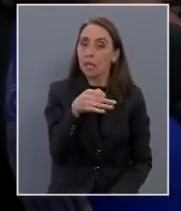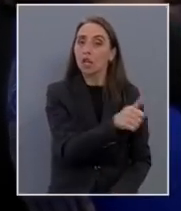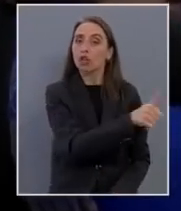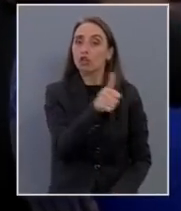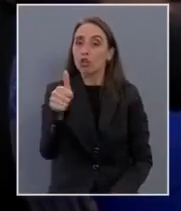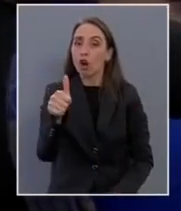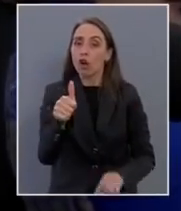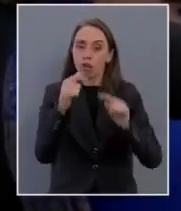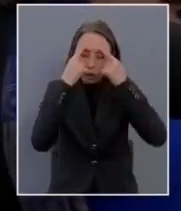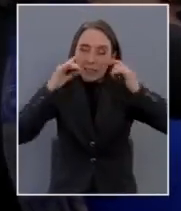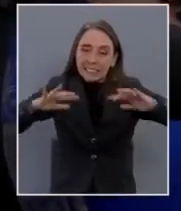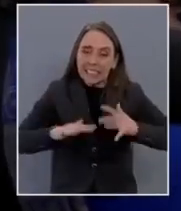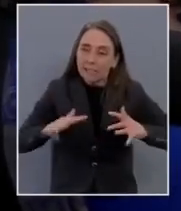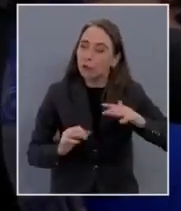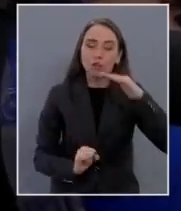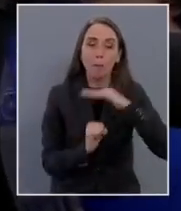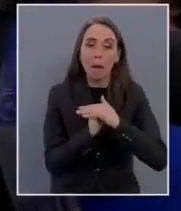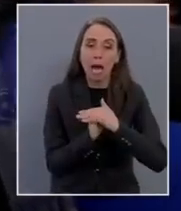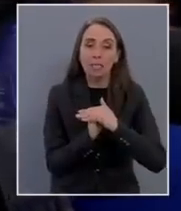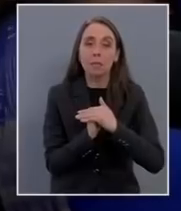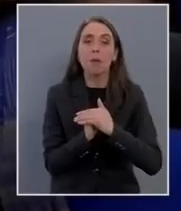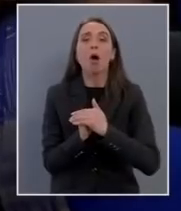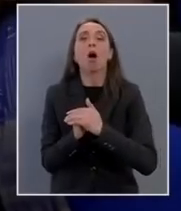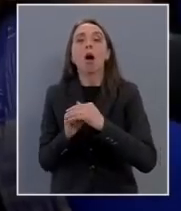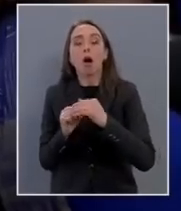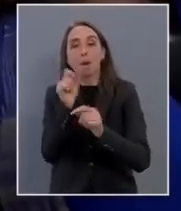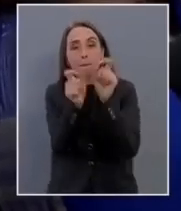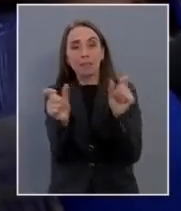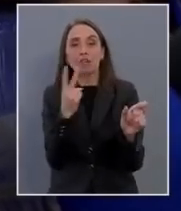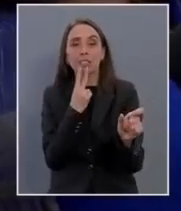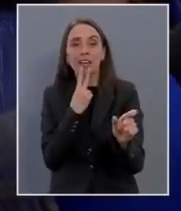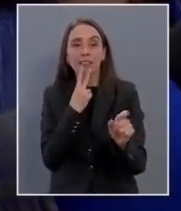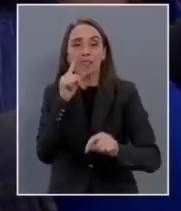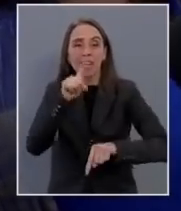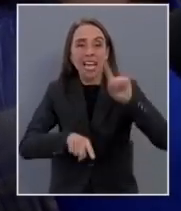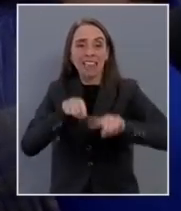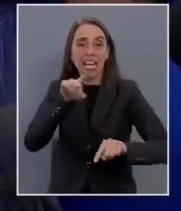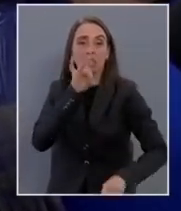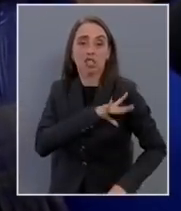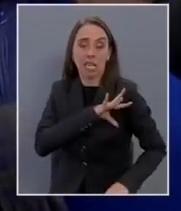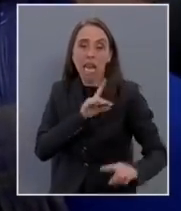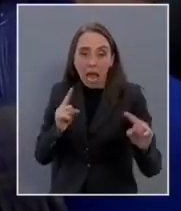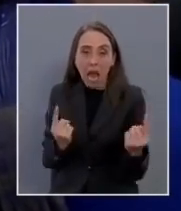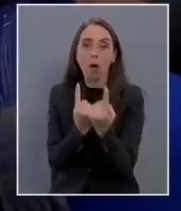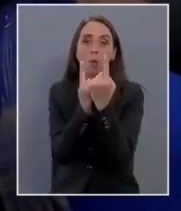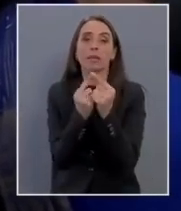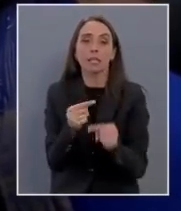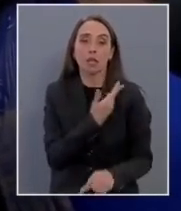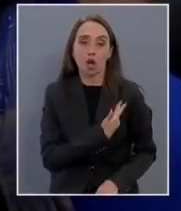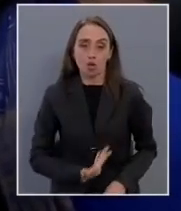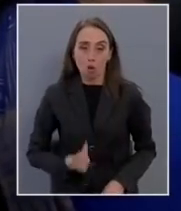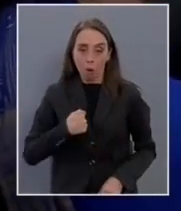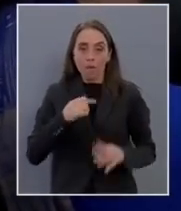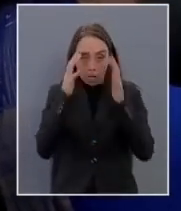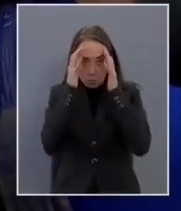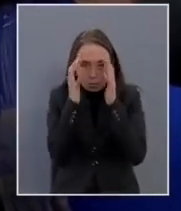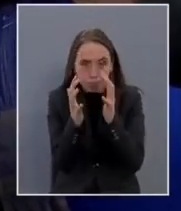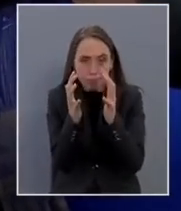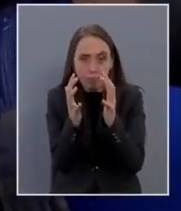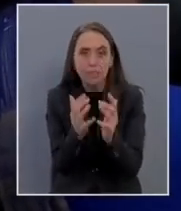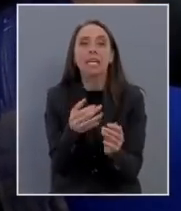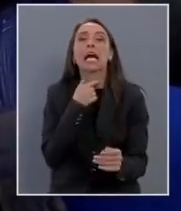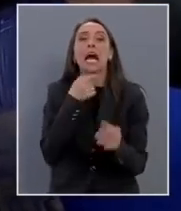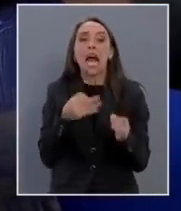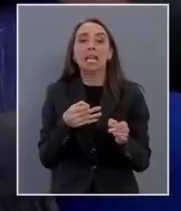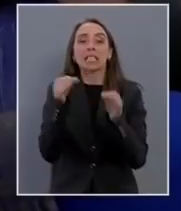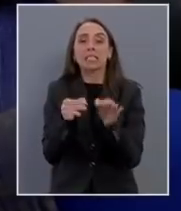que hacer los máximos esfuerzos por buscar el encuentro entre quienes habitan nuestro territorio. Y eso es lo que está dedicado este gobierno, garantizando la